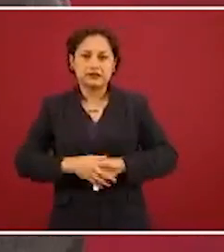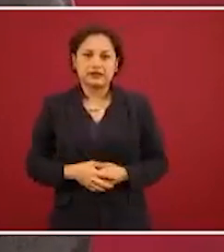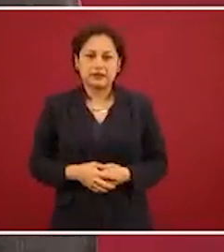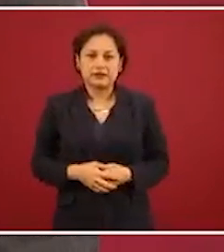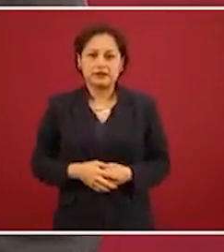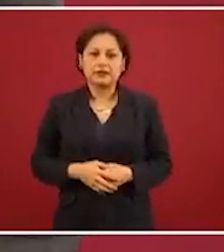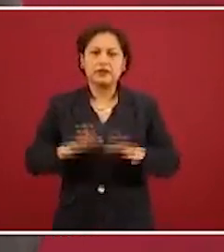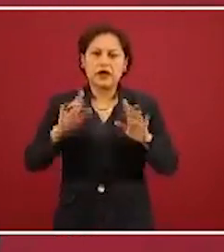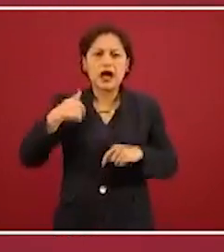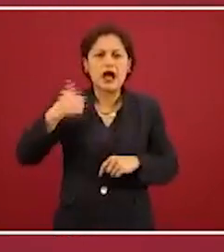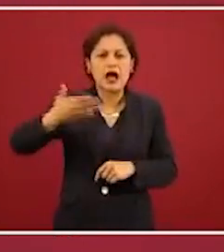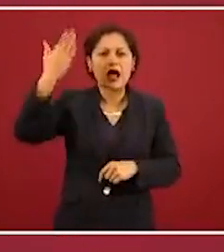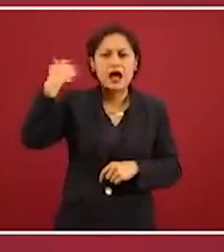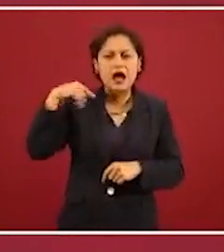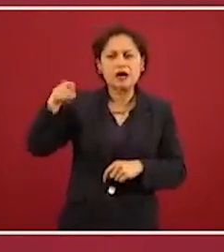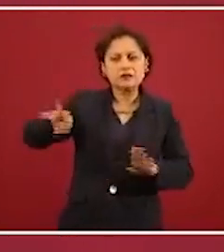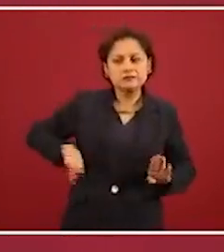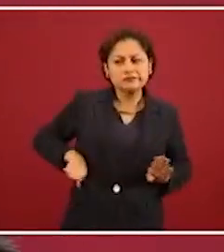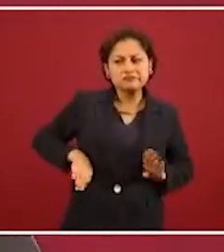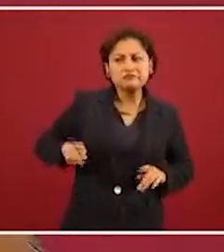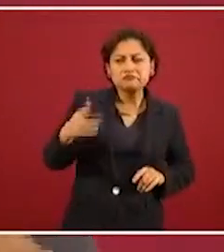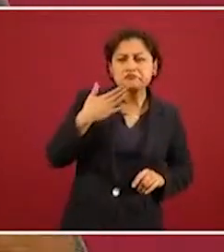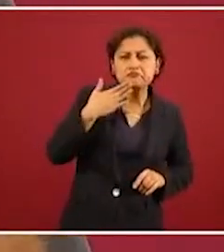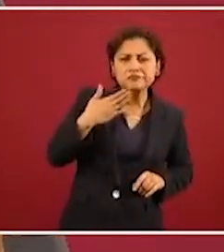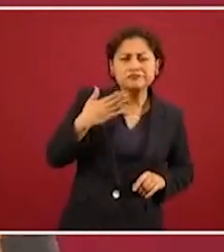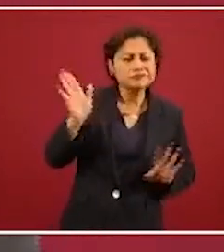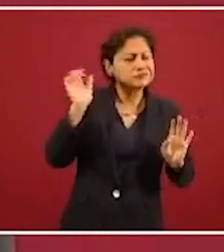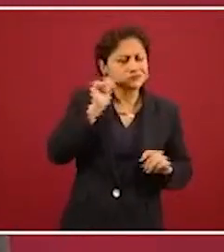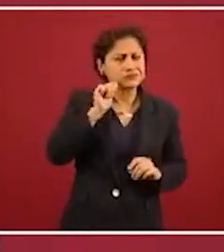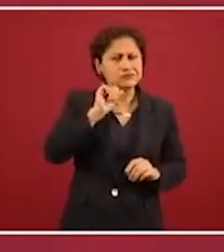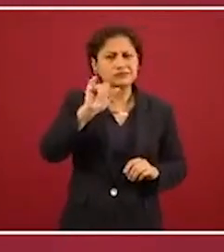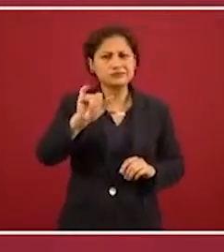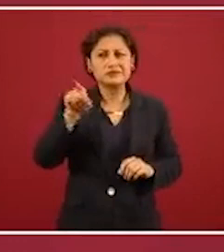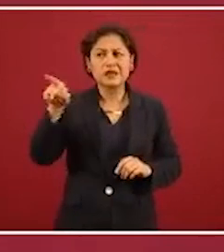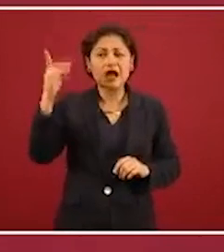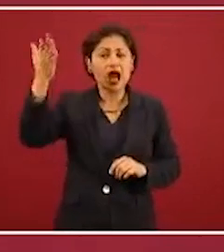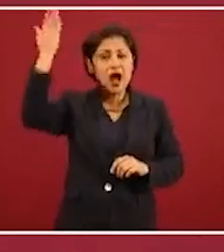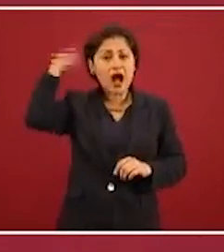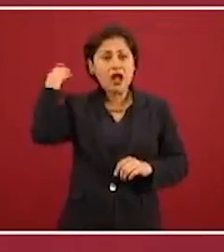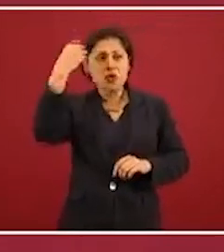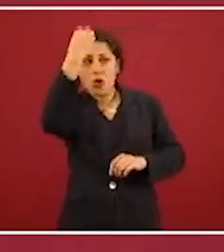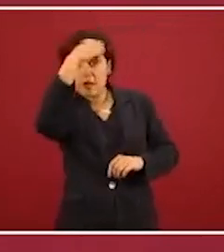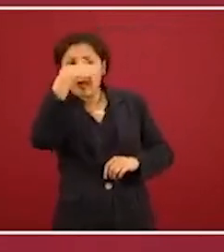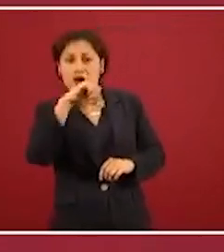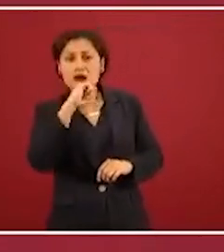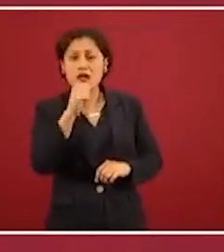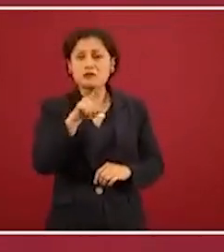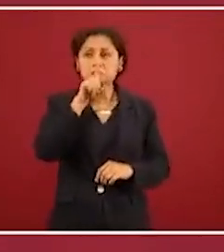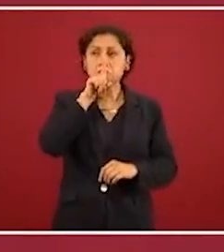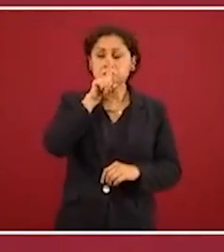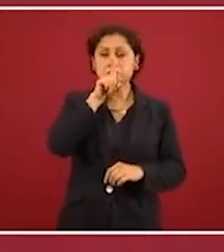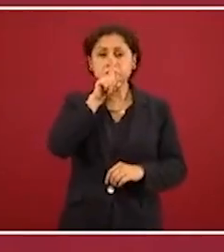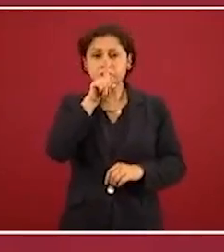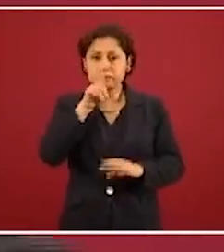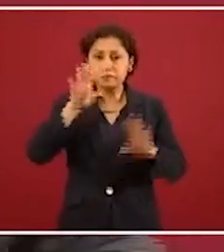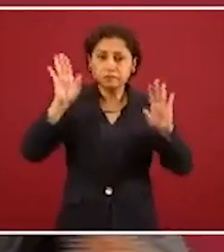porque no opinaba, mientras otros, incluso con menos cualidades